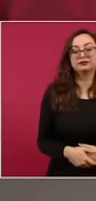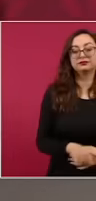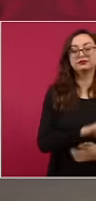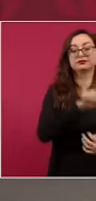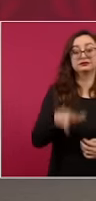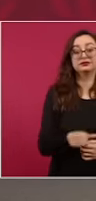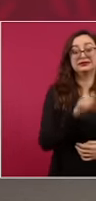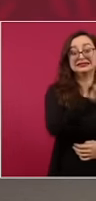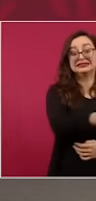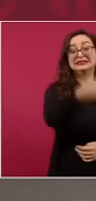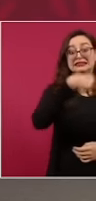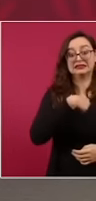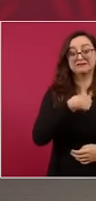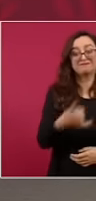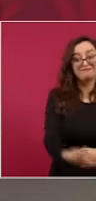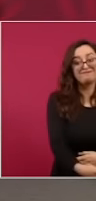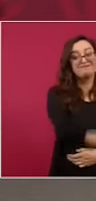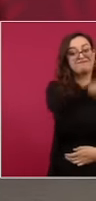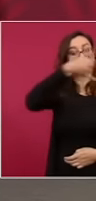para